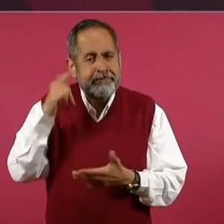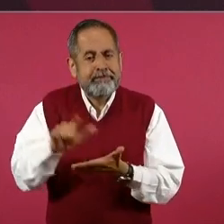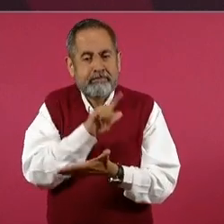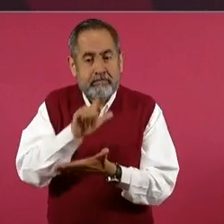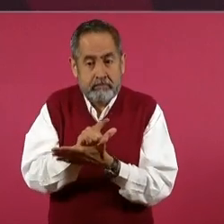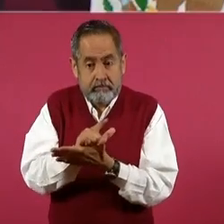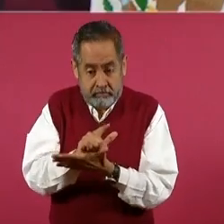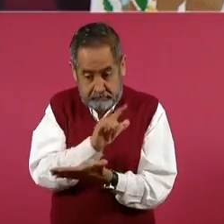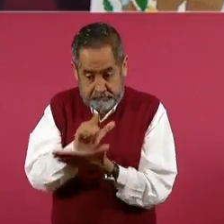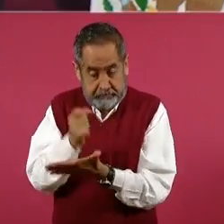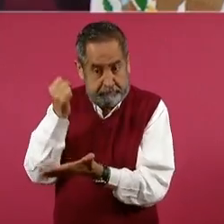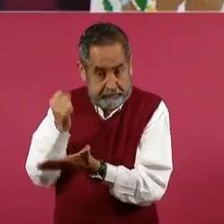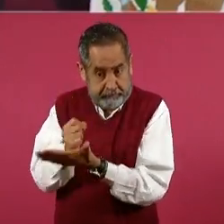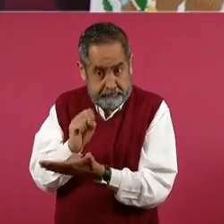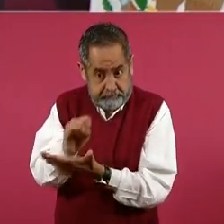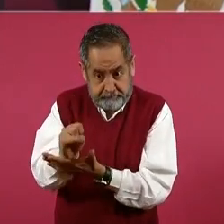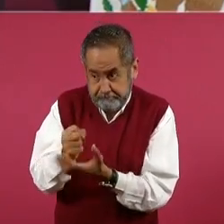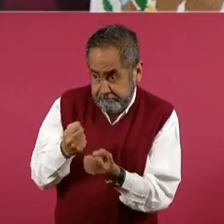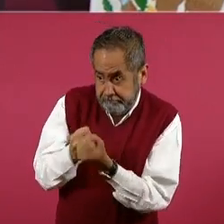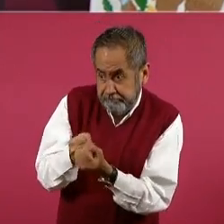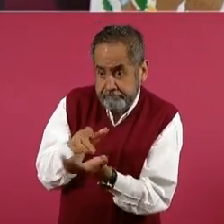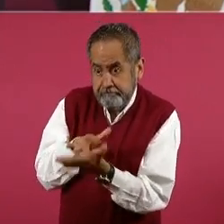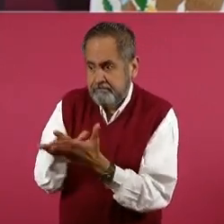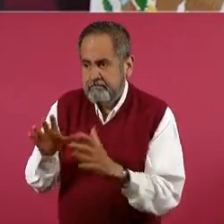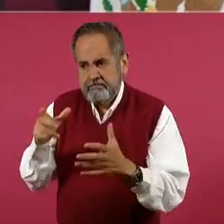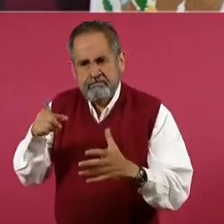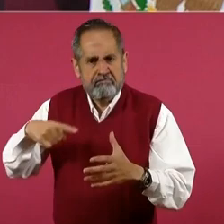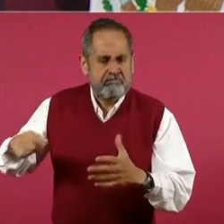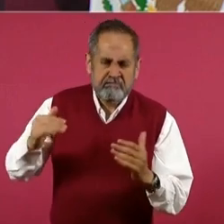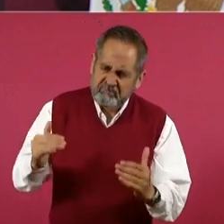que fortalecía la soberanía